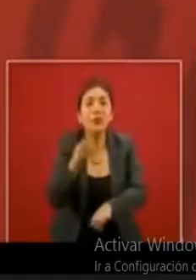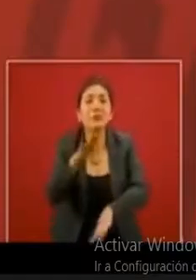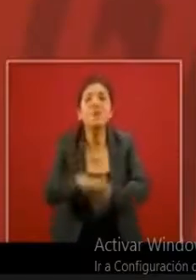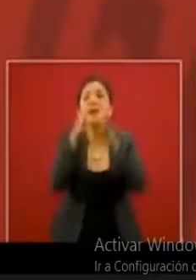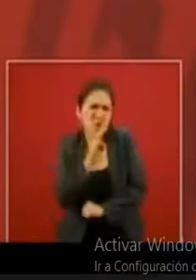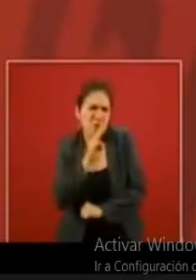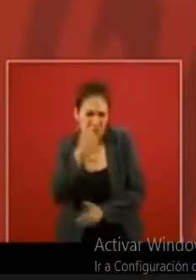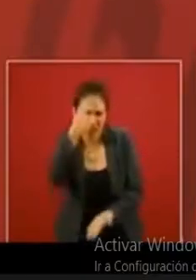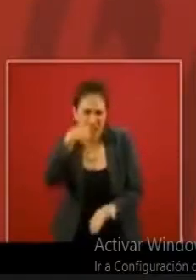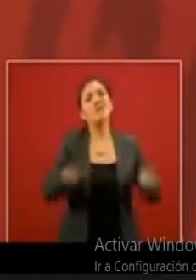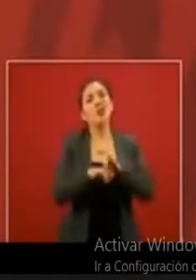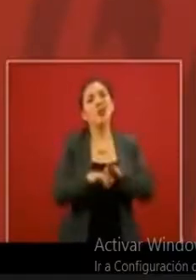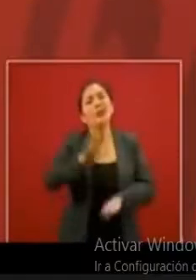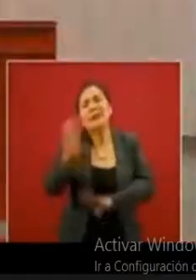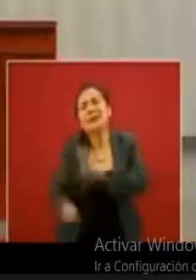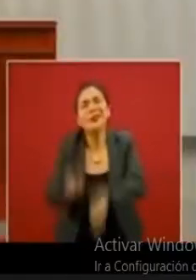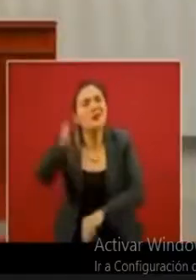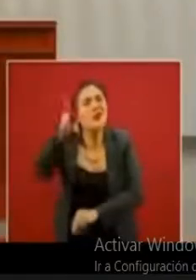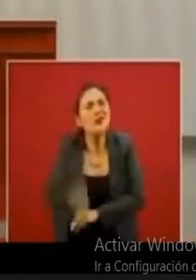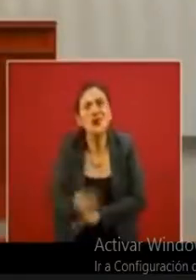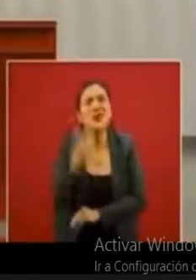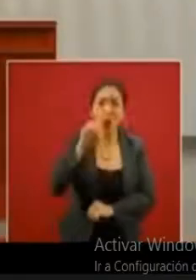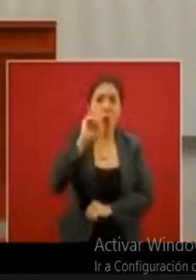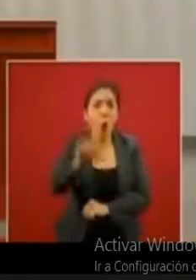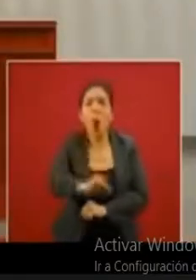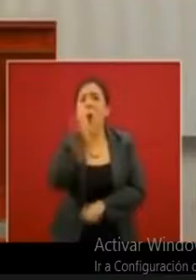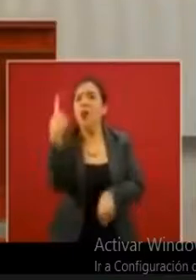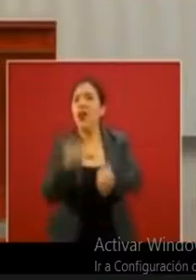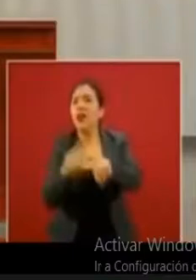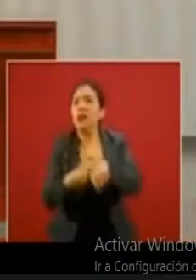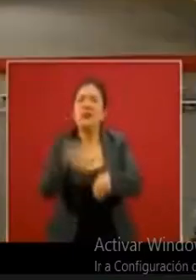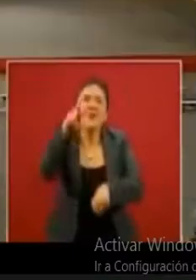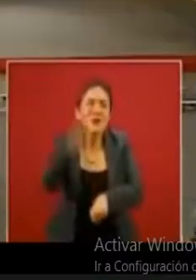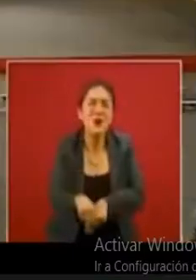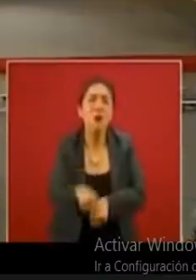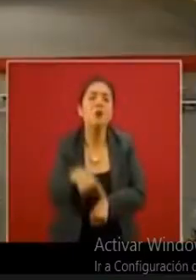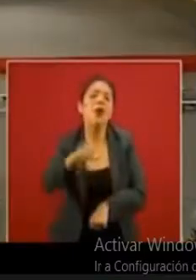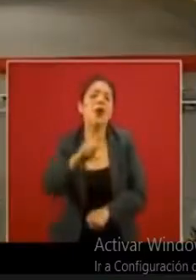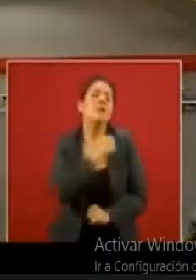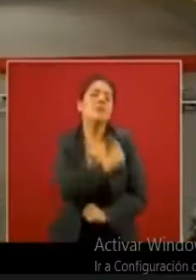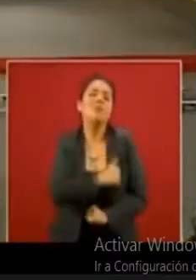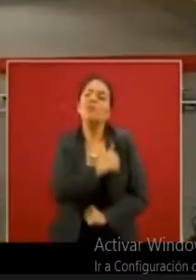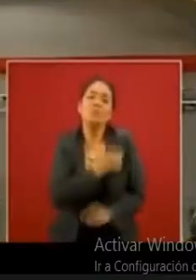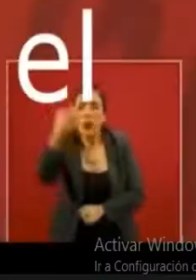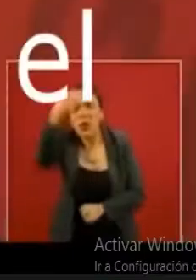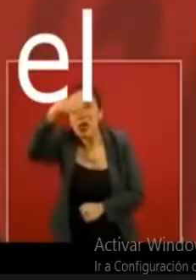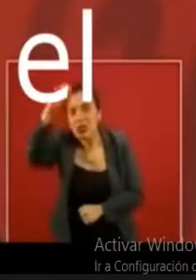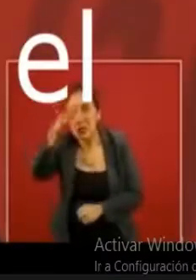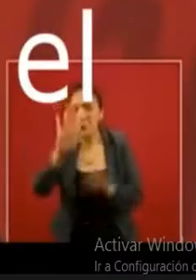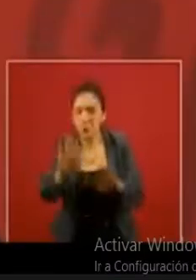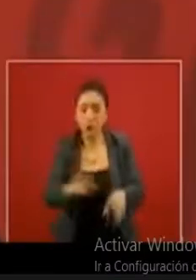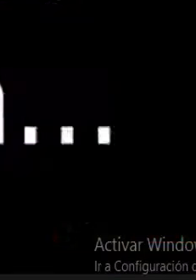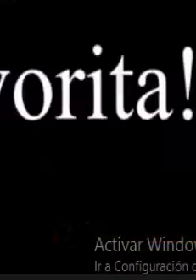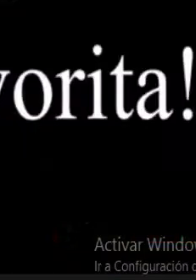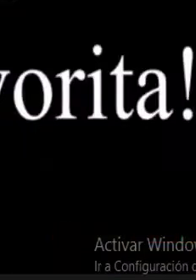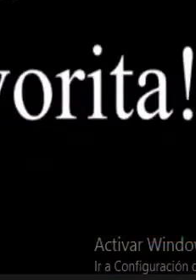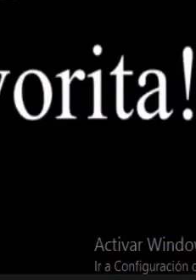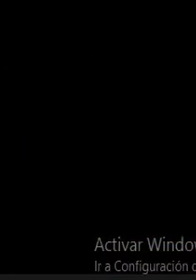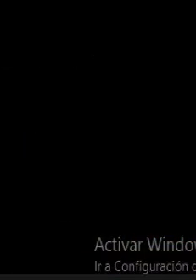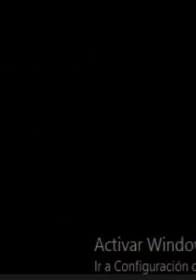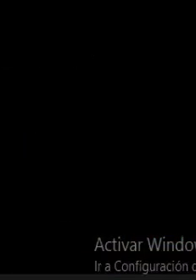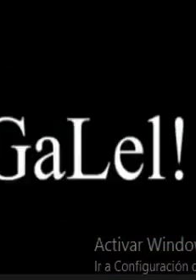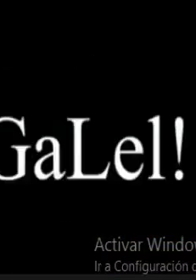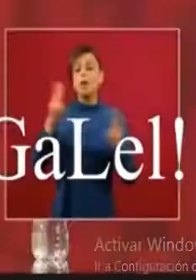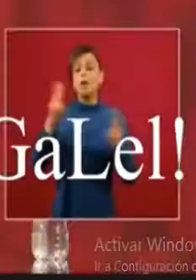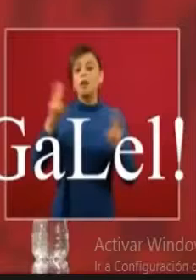No queremos que pierda el video nadie absolutamente, pero desafortunadamente es parte de la realidad. La gente no pasa el link.